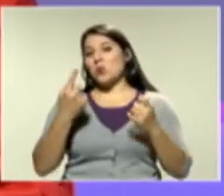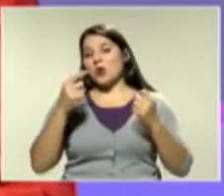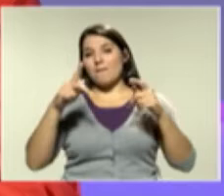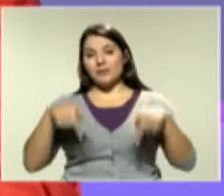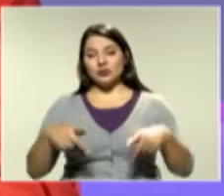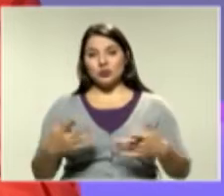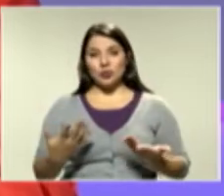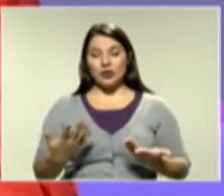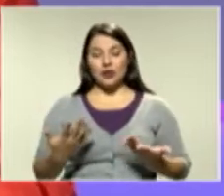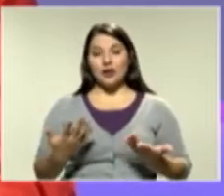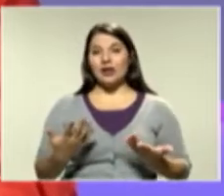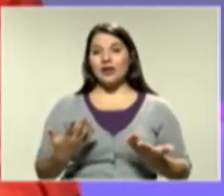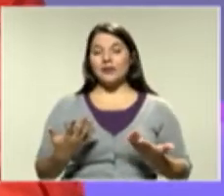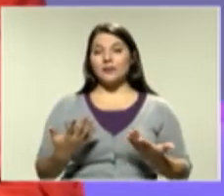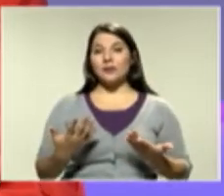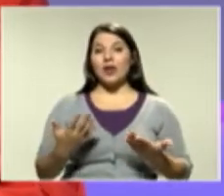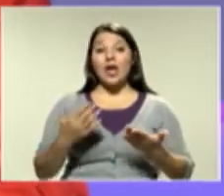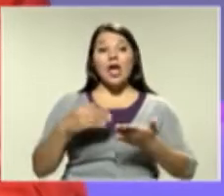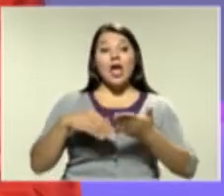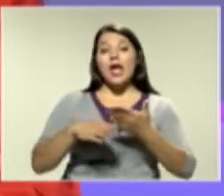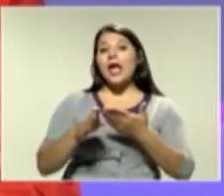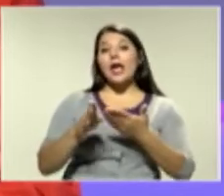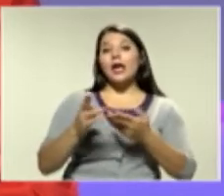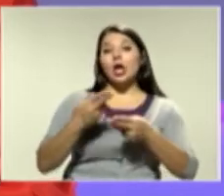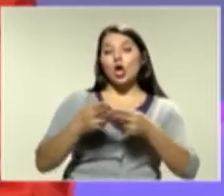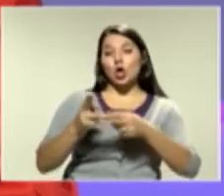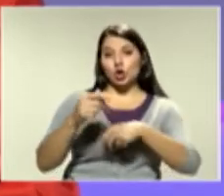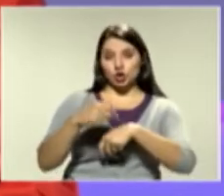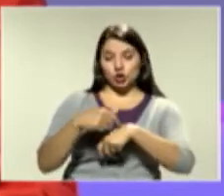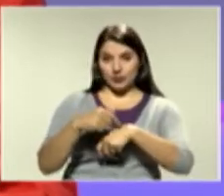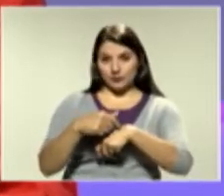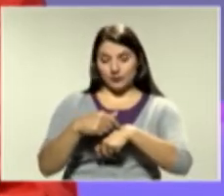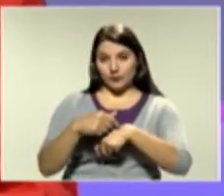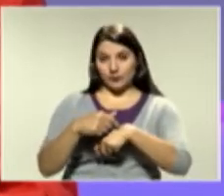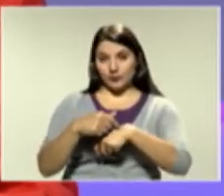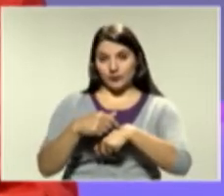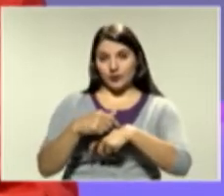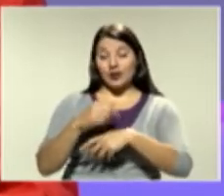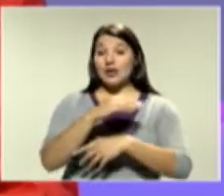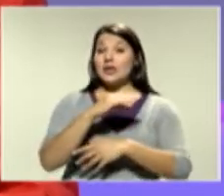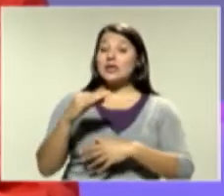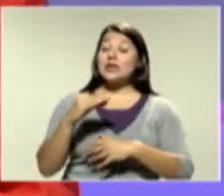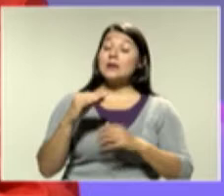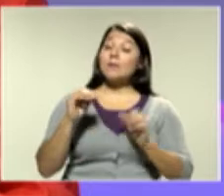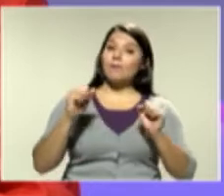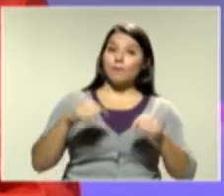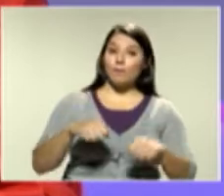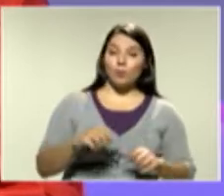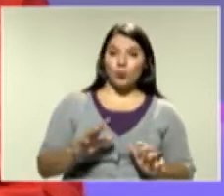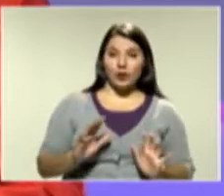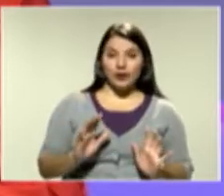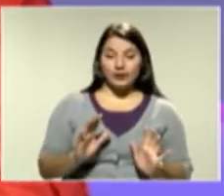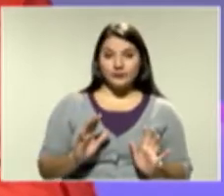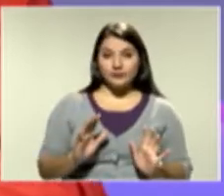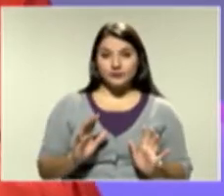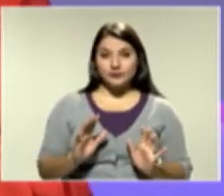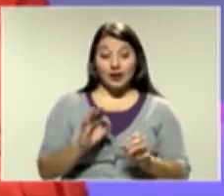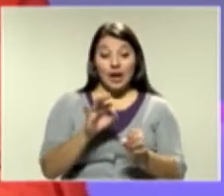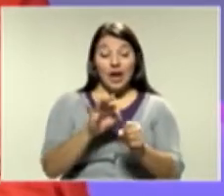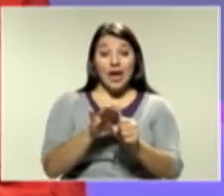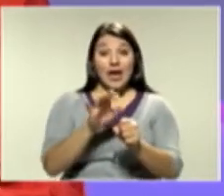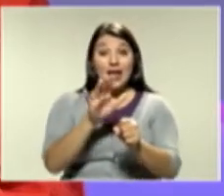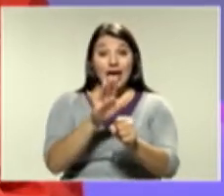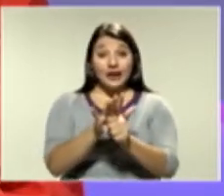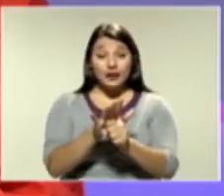¿verdad? En un tiempo corto después de una exposición. Y esa exposición puede ser el agricultor que